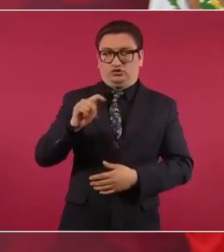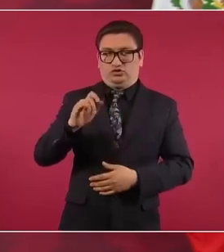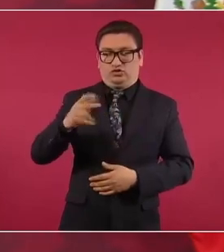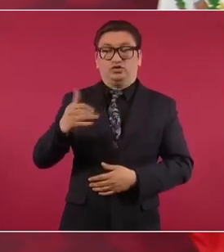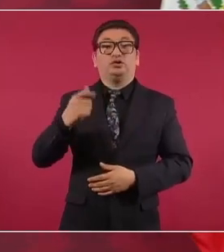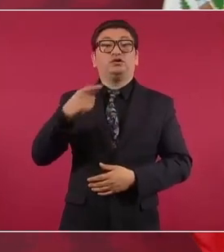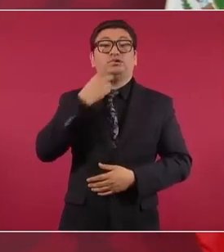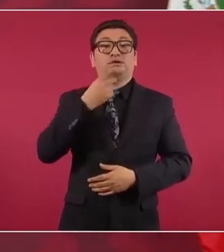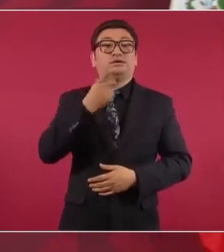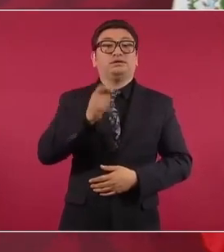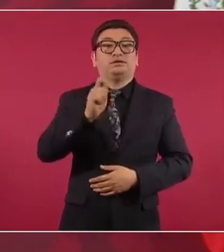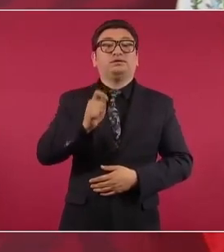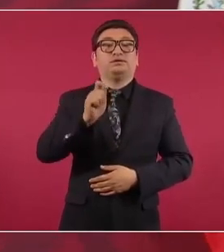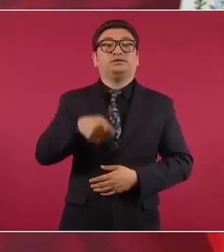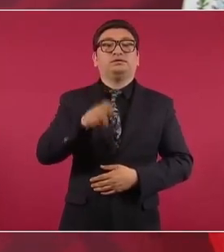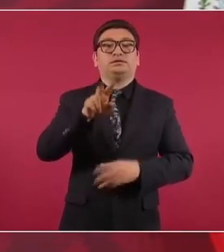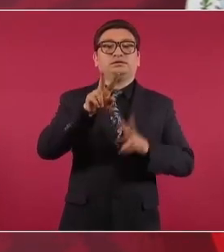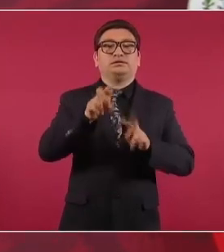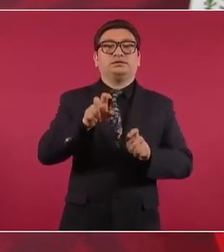sobre,